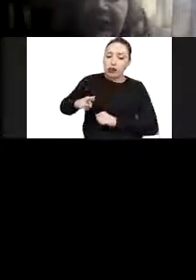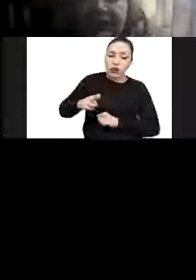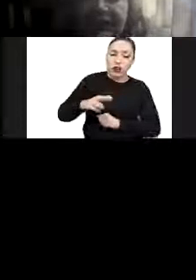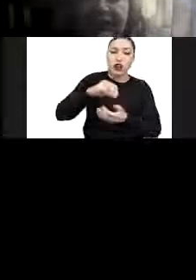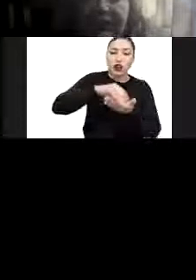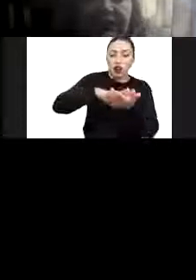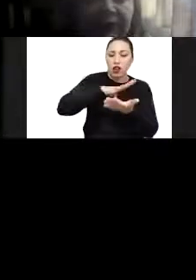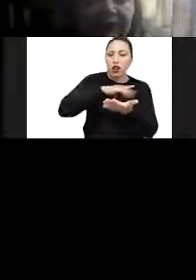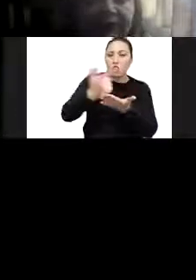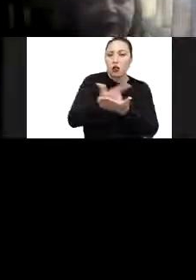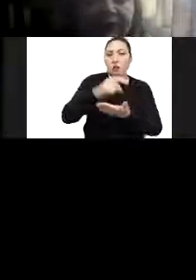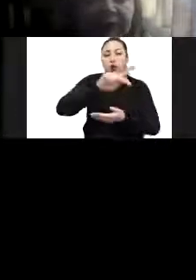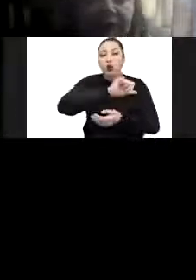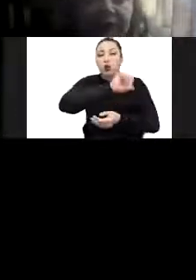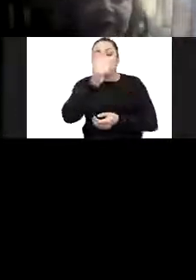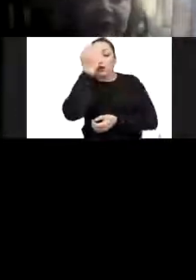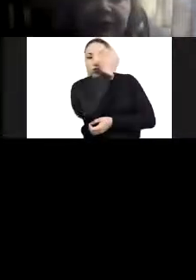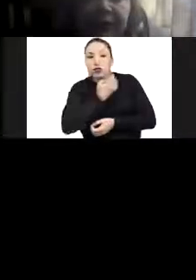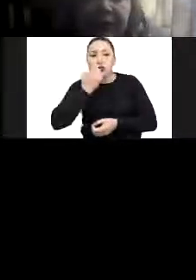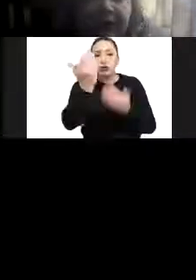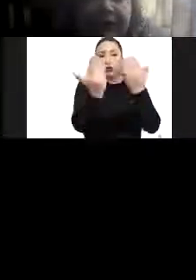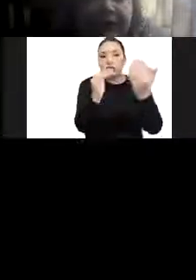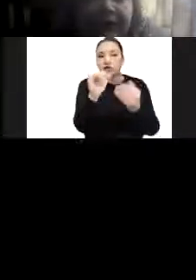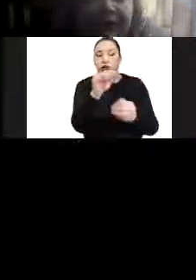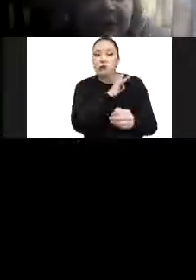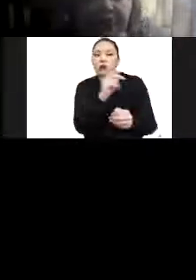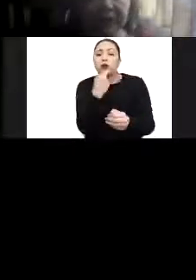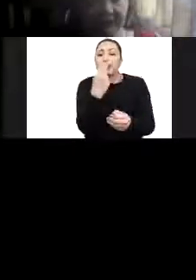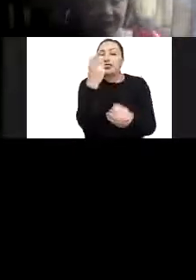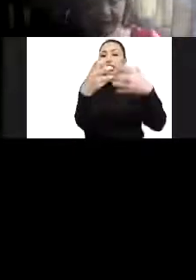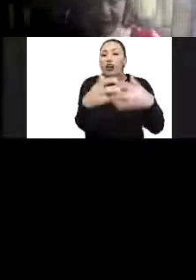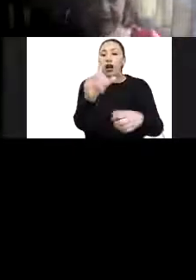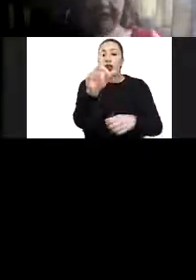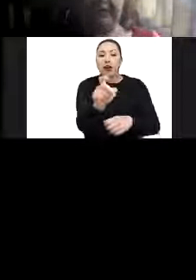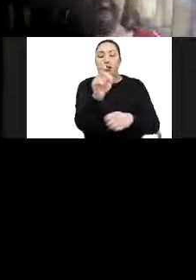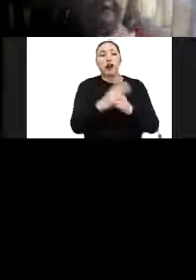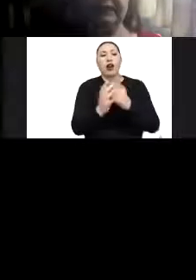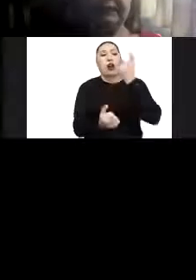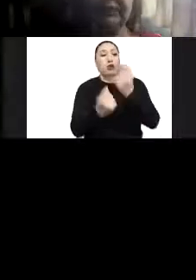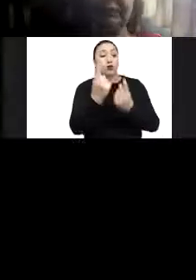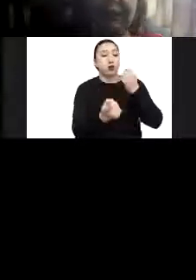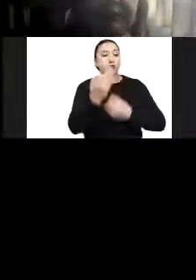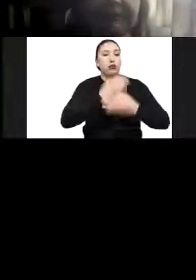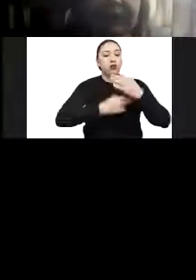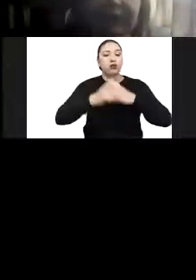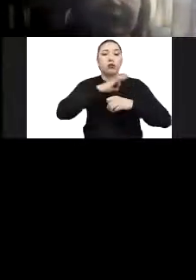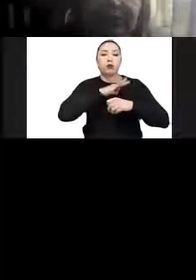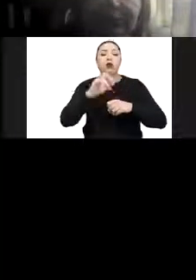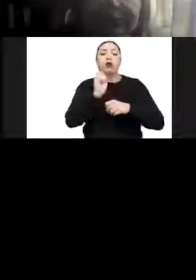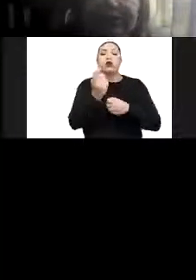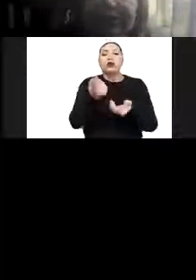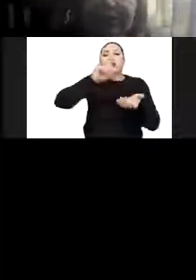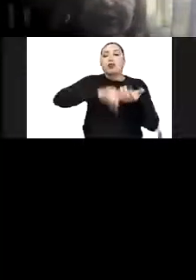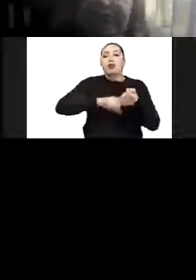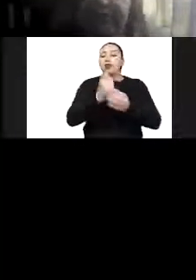otros ni siquiera han sido valorados en relación con su posible aporte de agua. Algunos de ellos van a dar al drenaje sin ningún aprovechamiento, todo el caudal